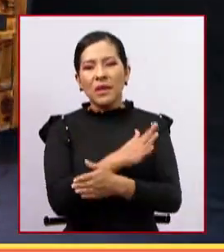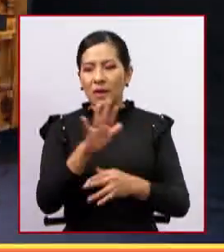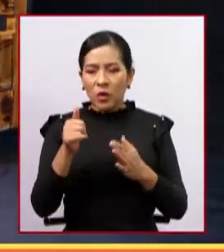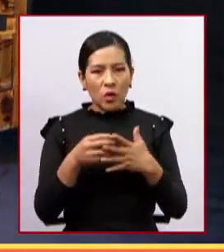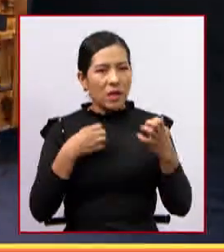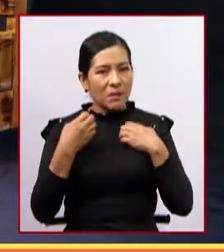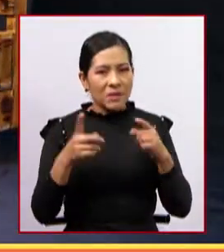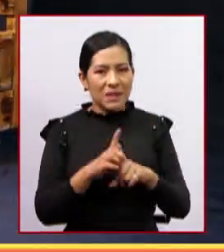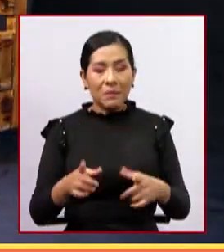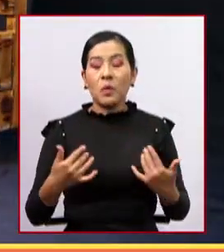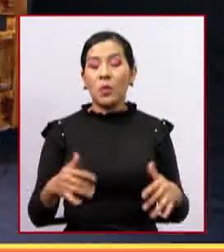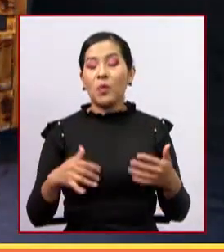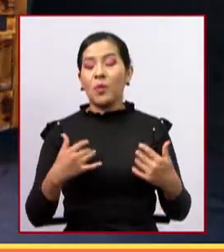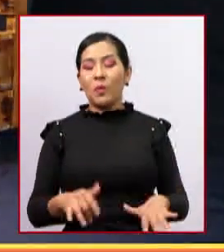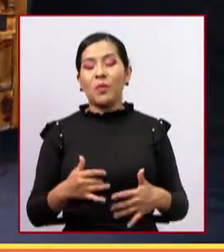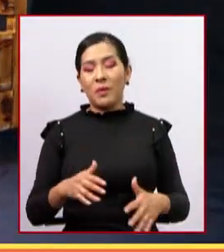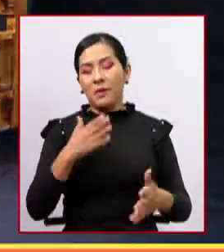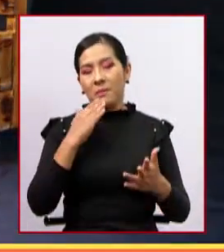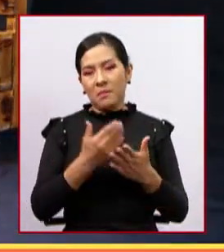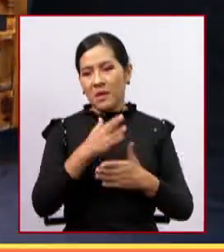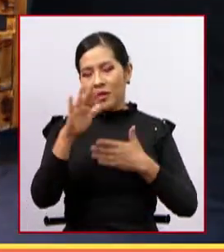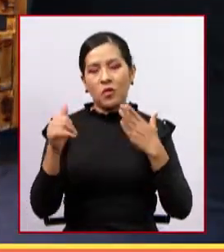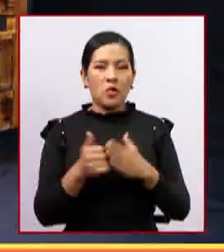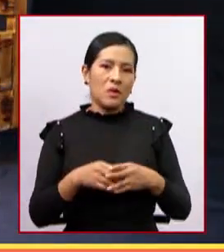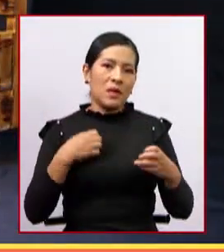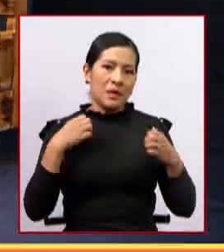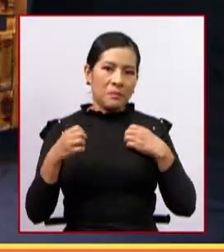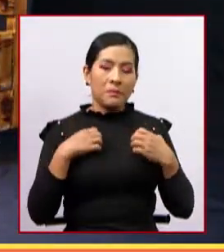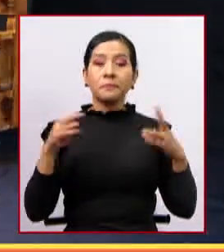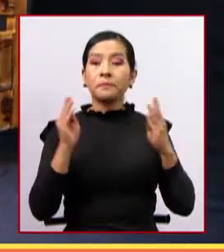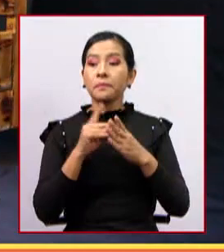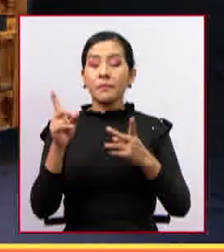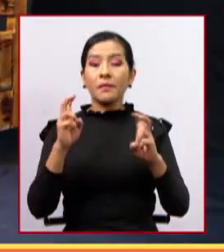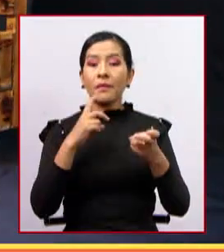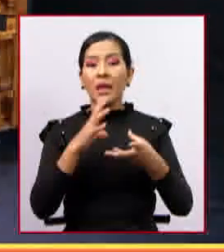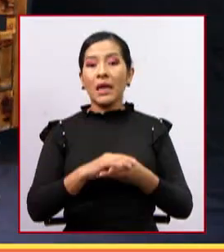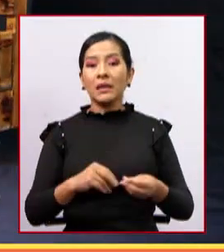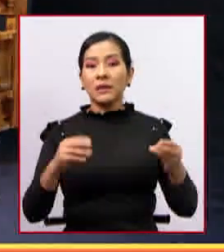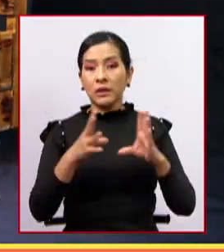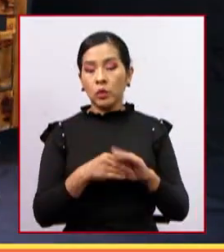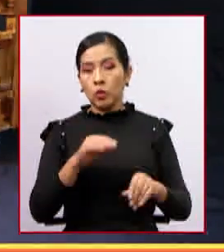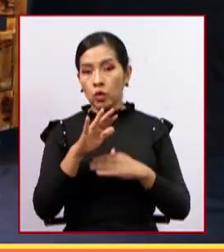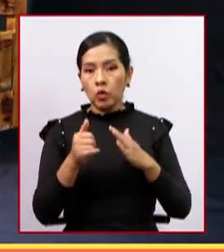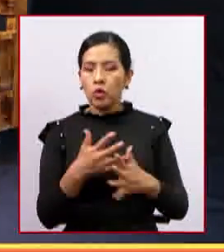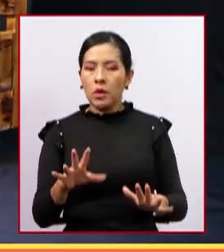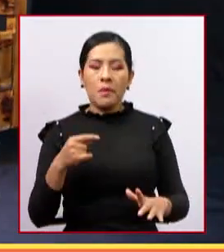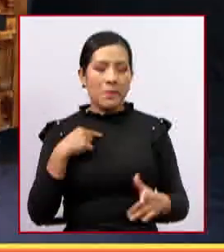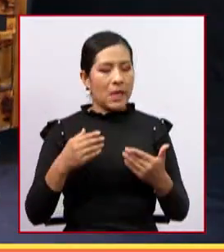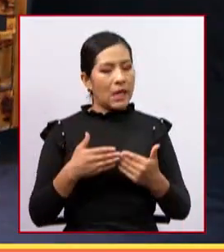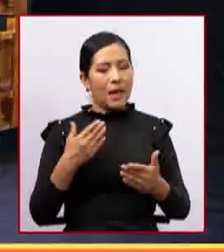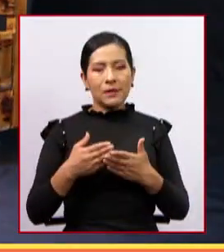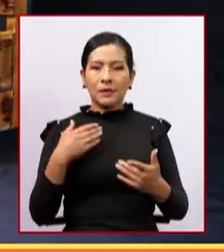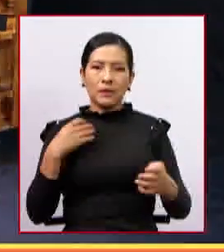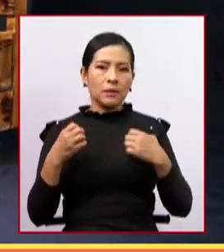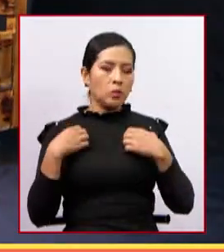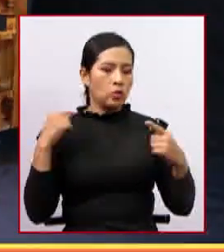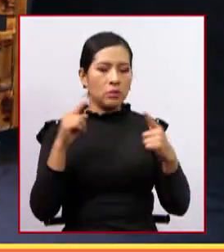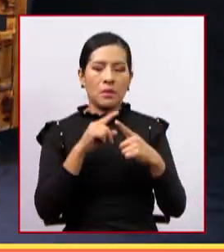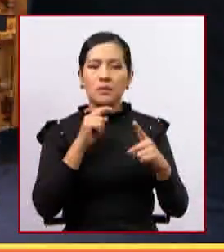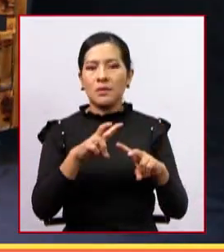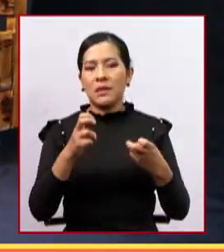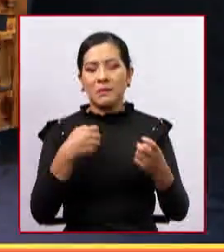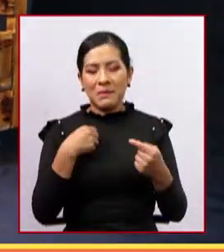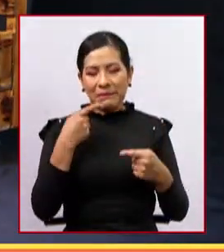para ella, pues también nos hace emocionar. Aparte que la historia que has contado, esto de Ubuntu, casi me emociona hasta las lágrimas, ¿no? Porque es una historia